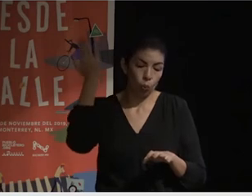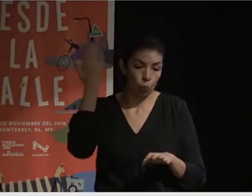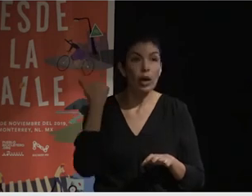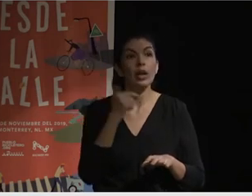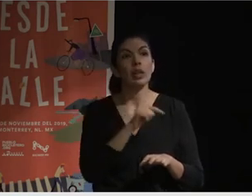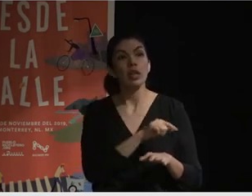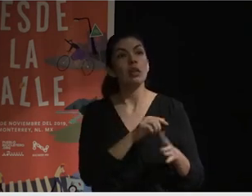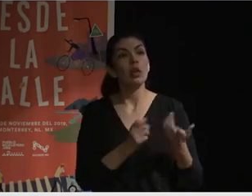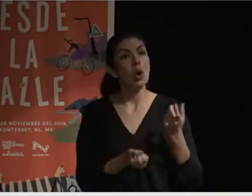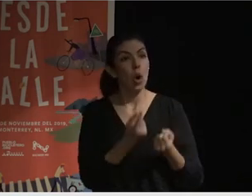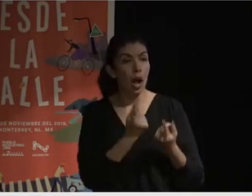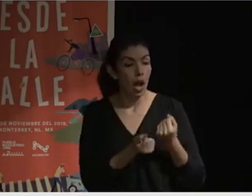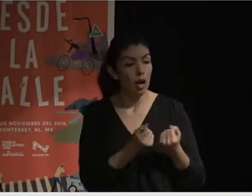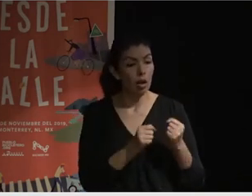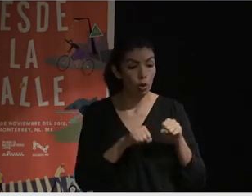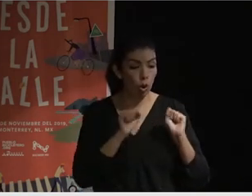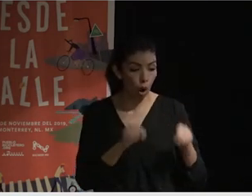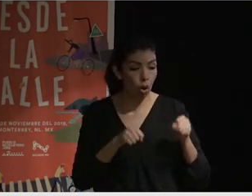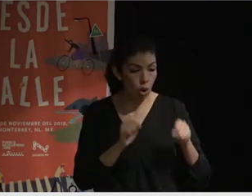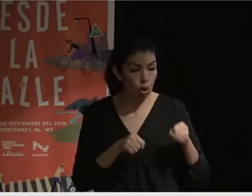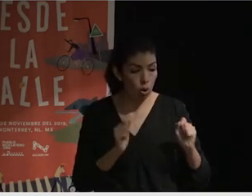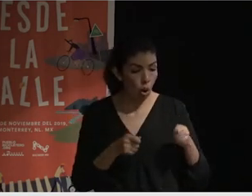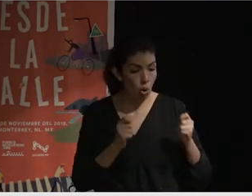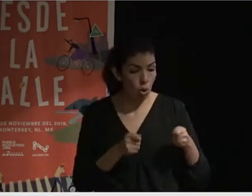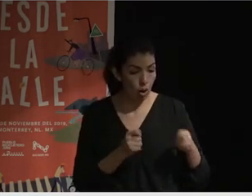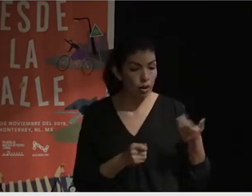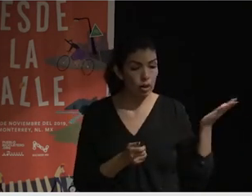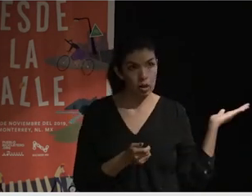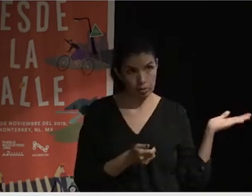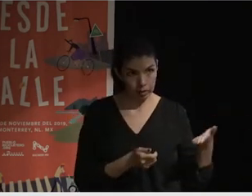colonizando el territorio, pero atrás estaba el capital